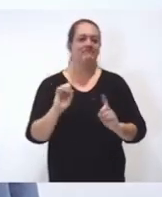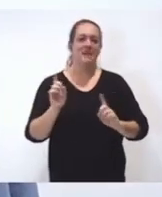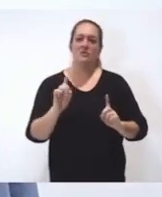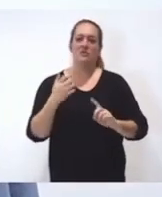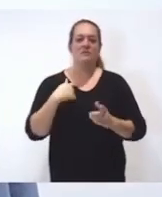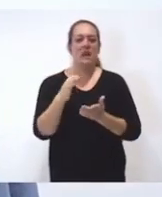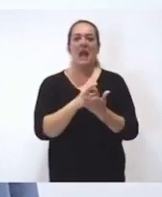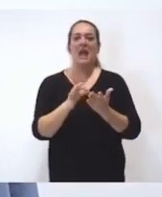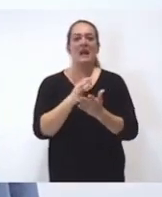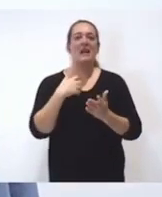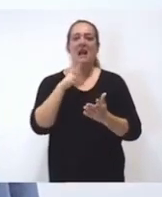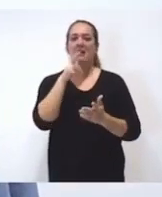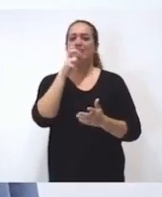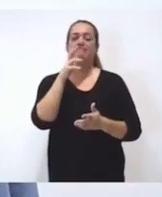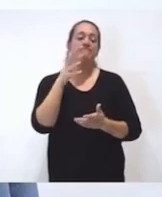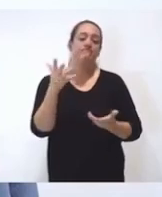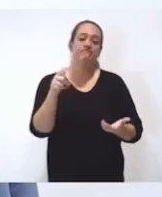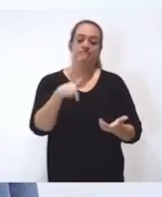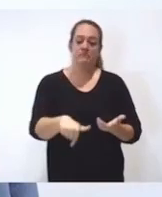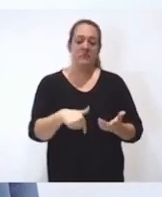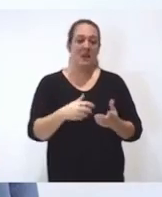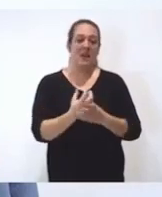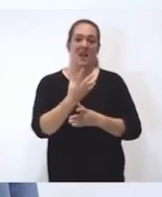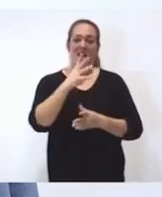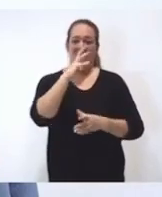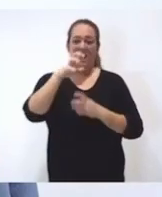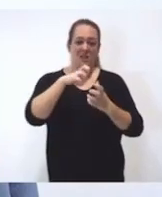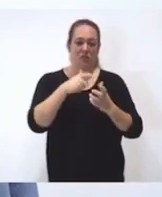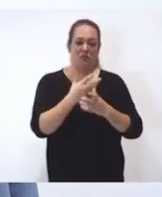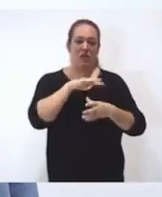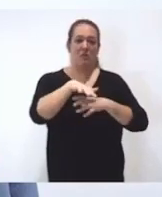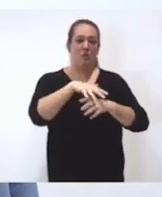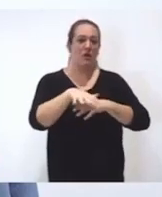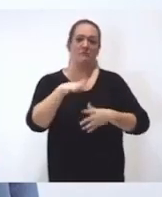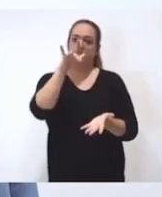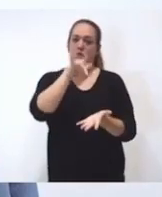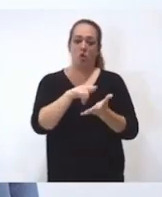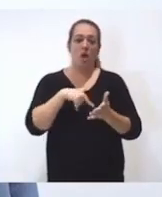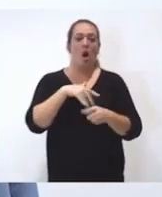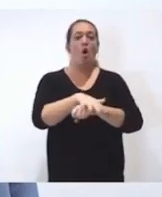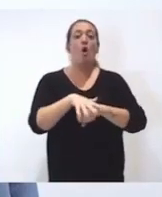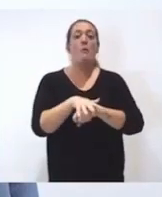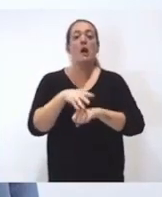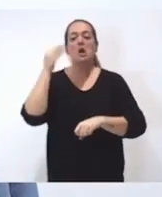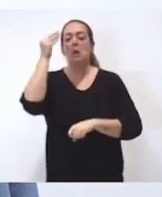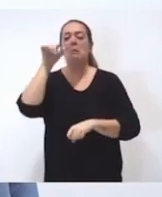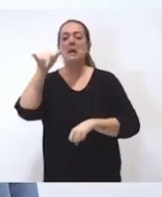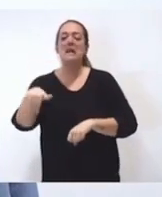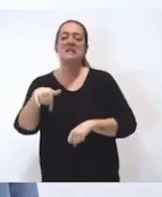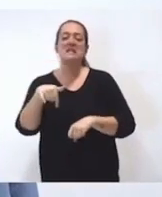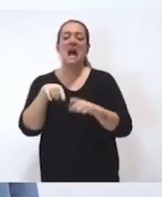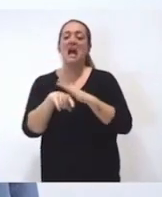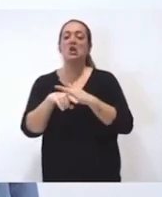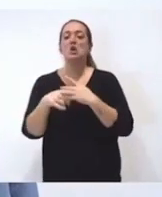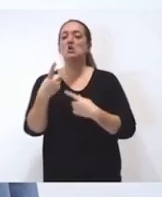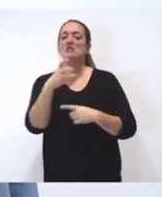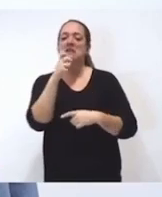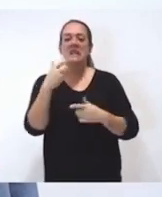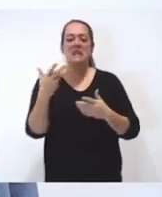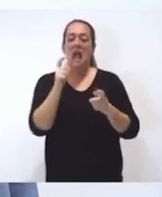tenido la desgracia histórica de tener que afrontar esta catástrofe, la del volcán, con un gobierno que cree que se gestiona con una nota de prensa y con una foto.